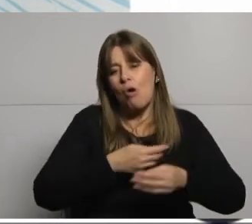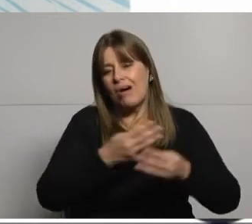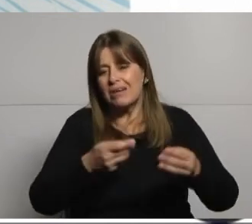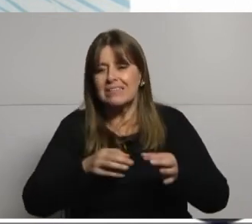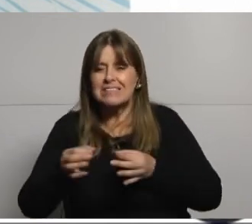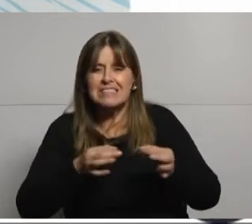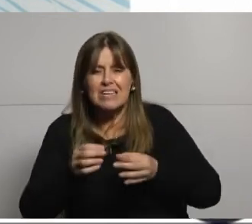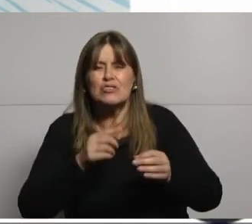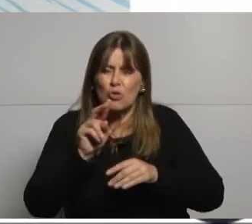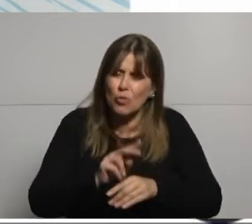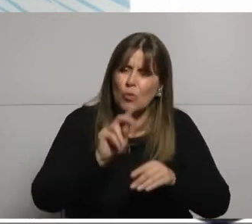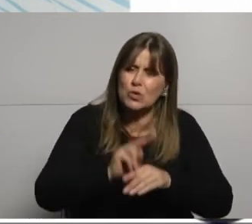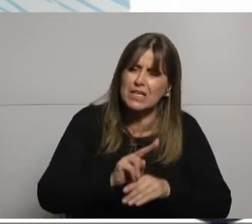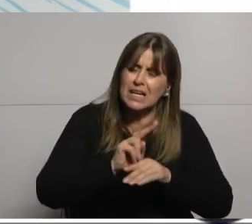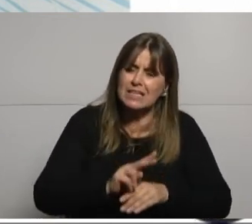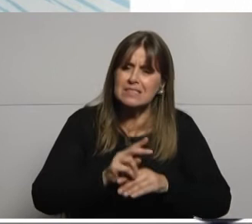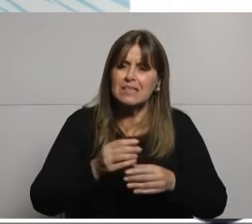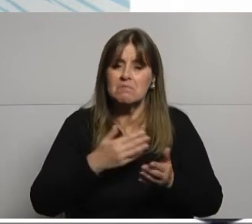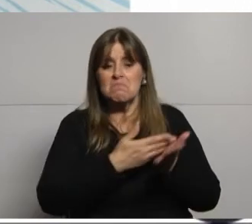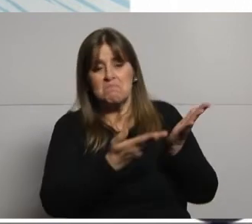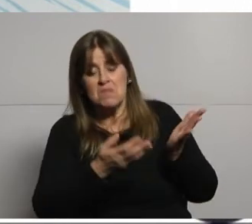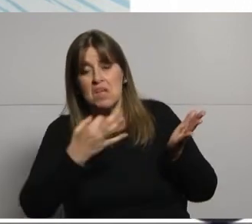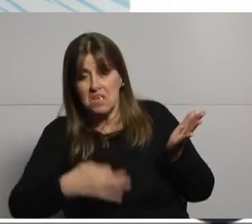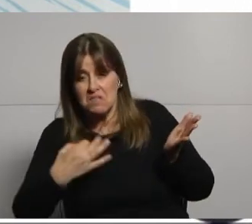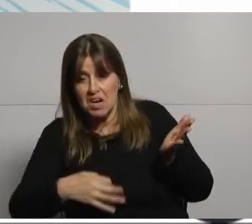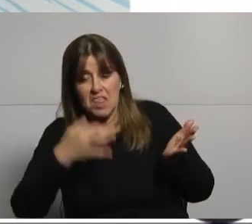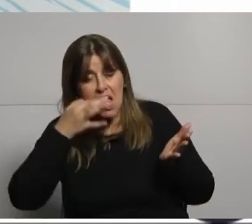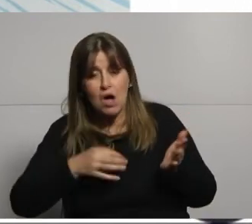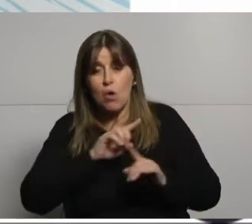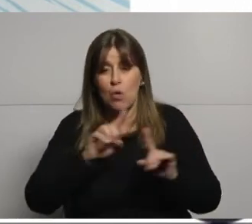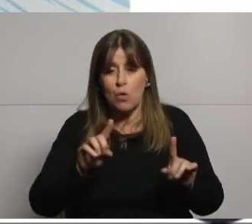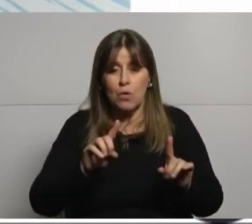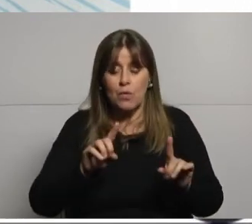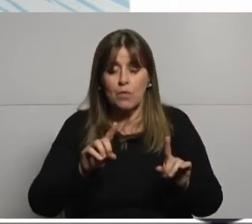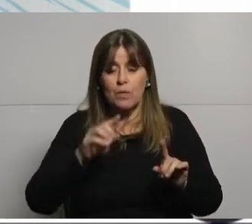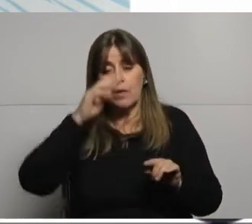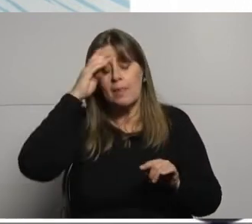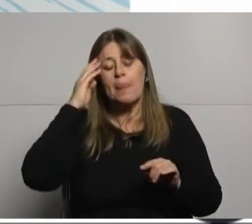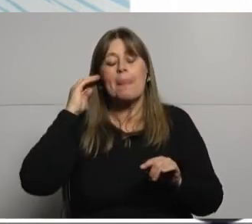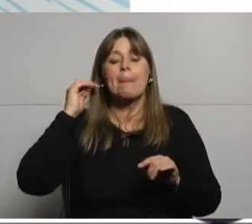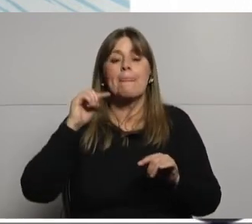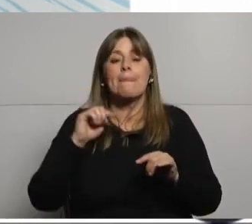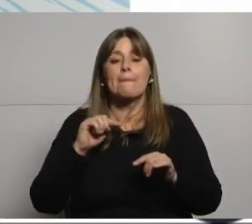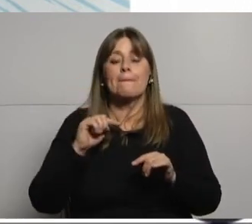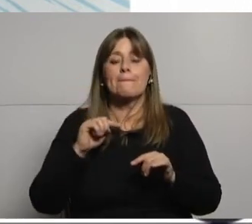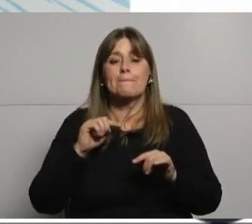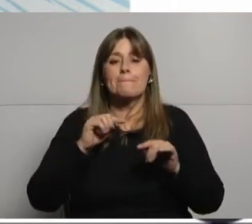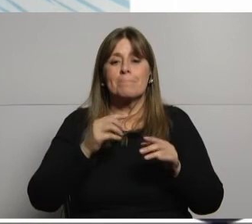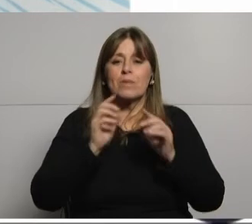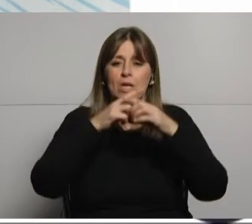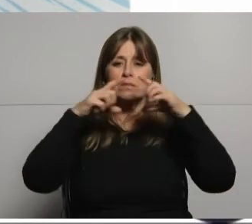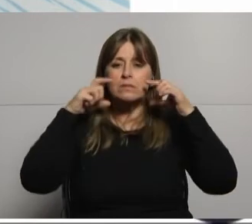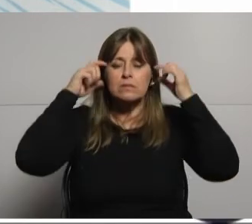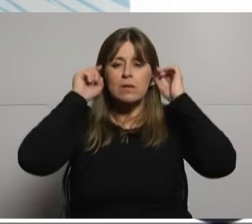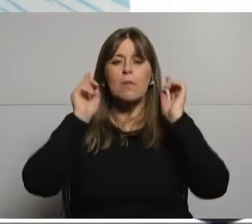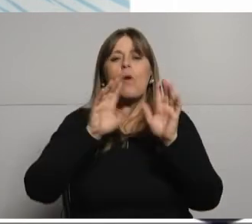¿son realmente útiles y qué evidencia tenemos de eso? ¿No? Yo ahí, digamos, en el término de este tapabocas